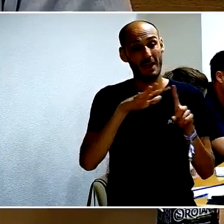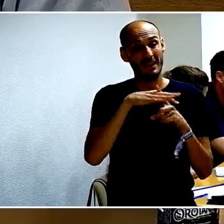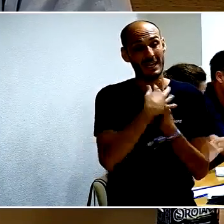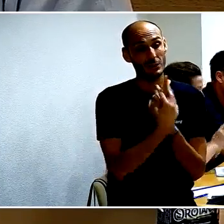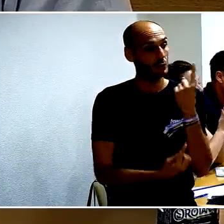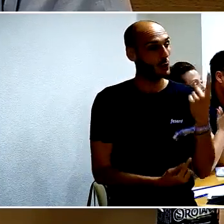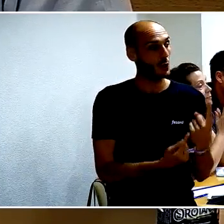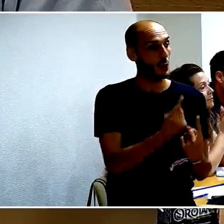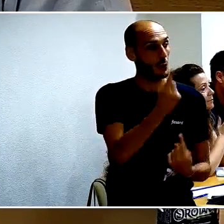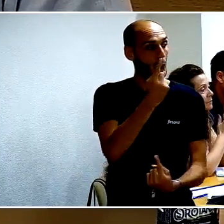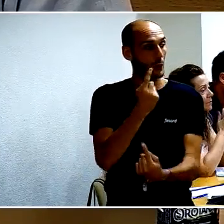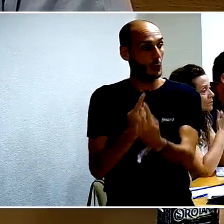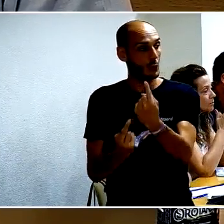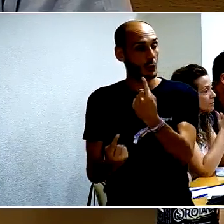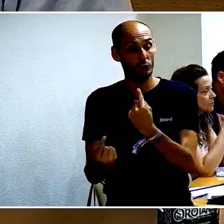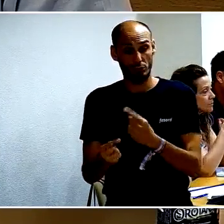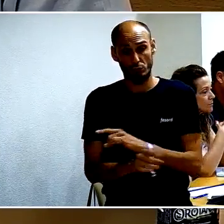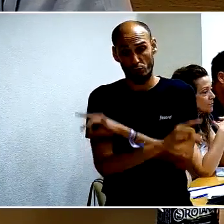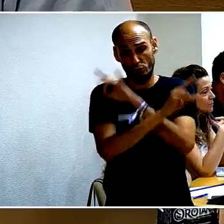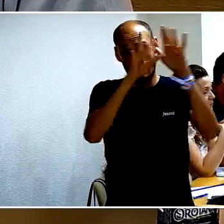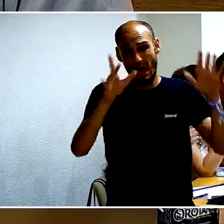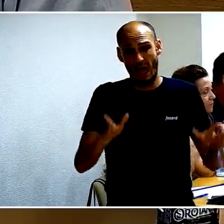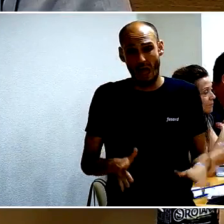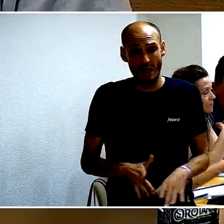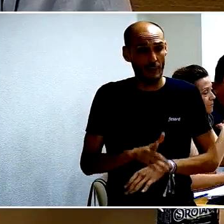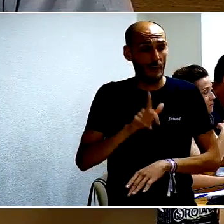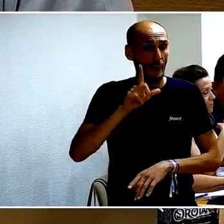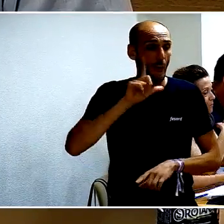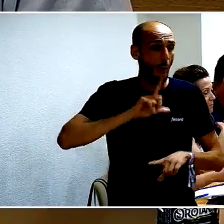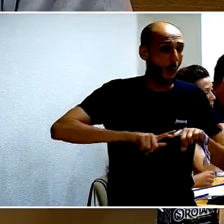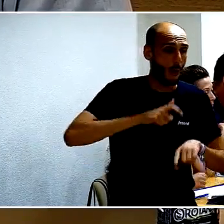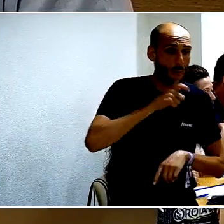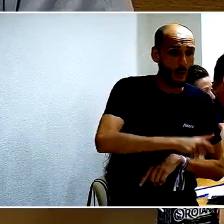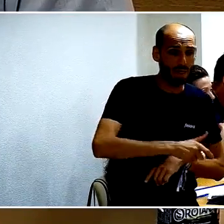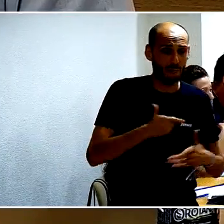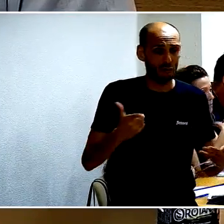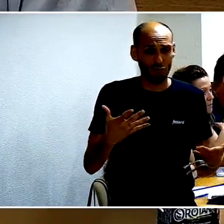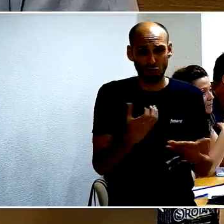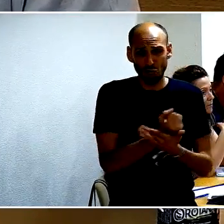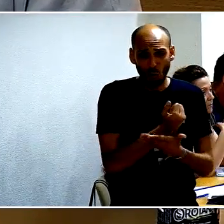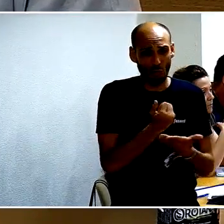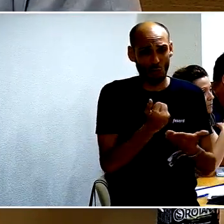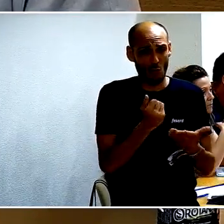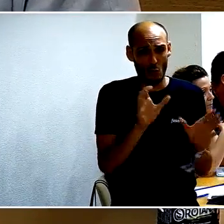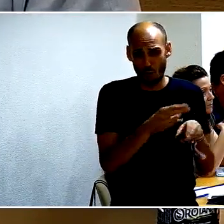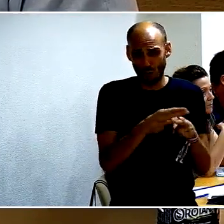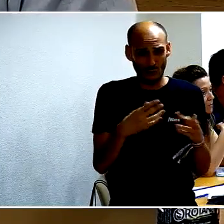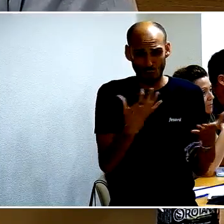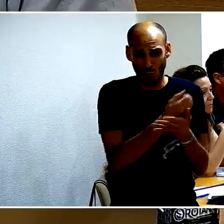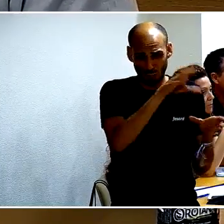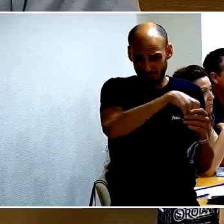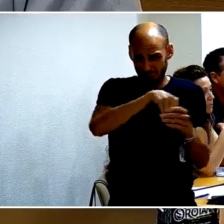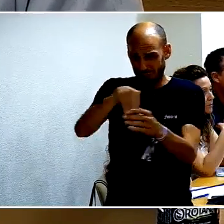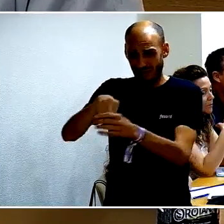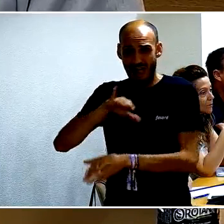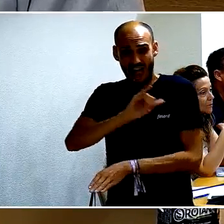Lo de los casos puntuales, pues evidentemente hay homófobos, xenófobos en todas las formaciones políticas, en todos los grupos sociales. Es que eso es cierto y es así, forma parte de